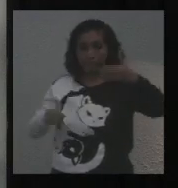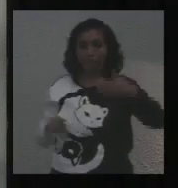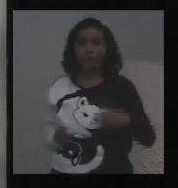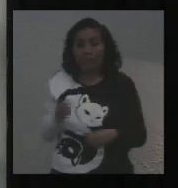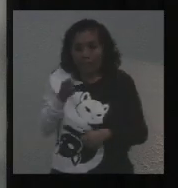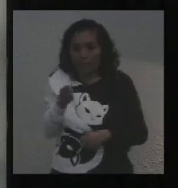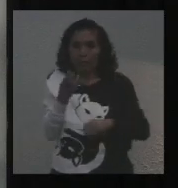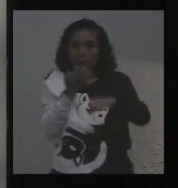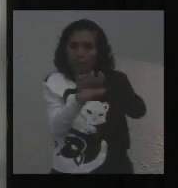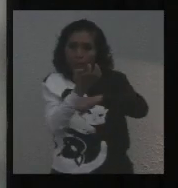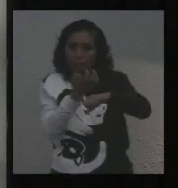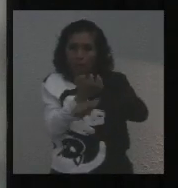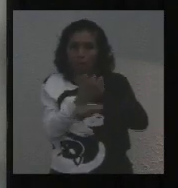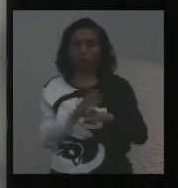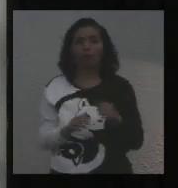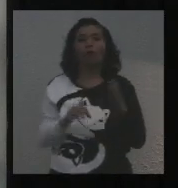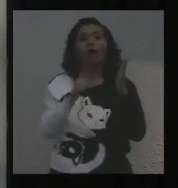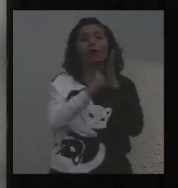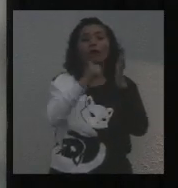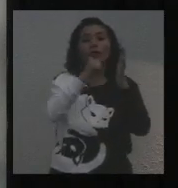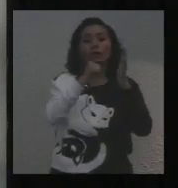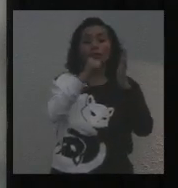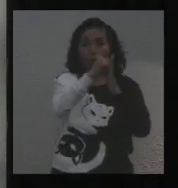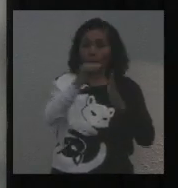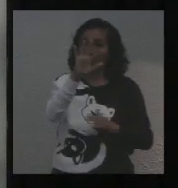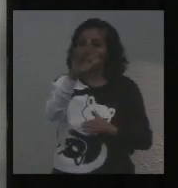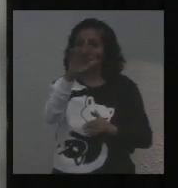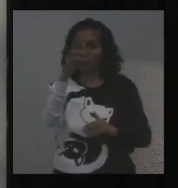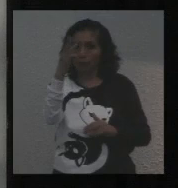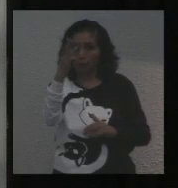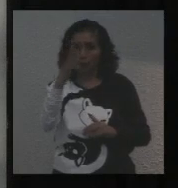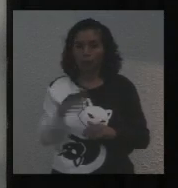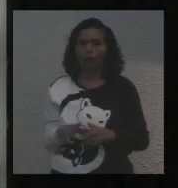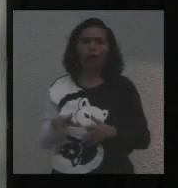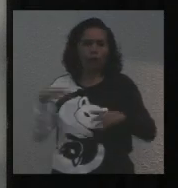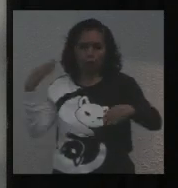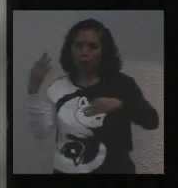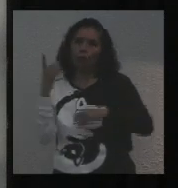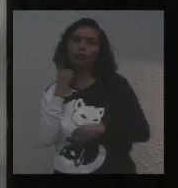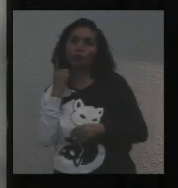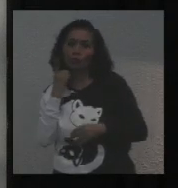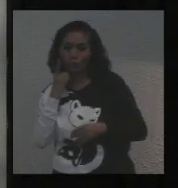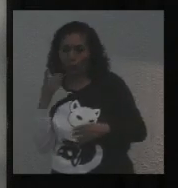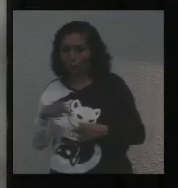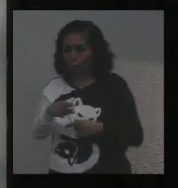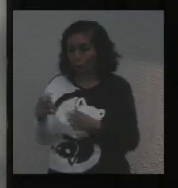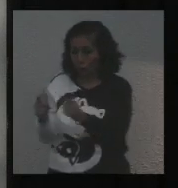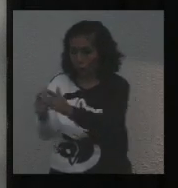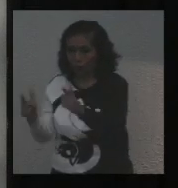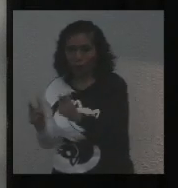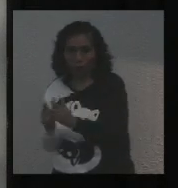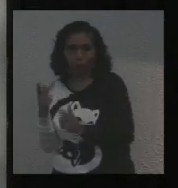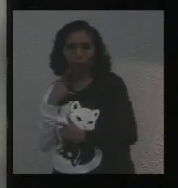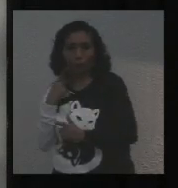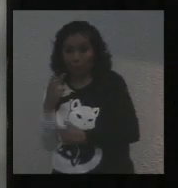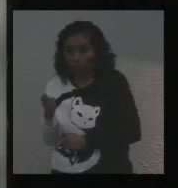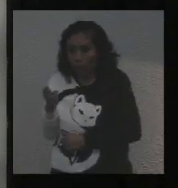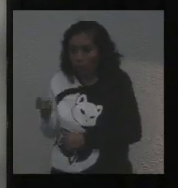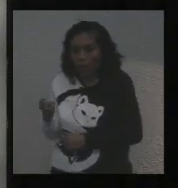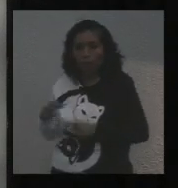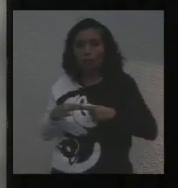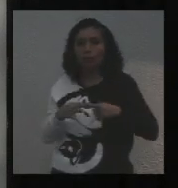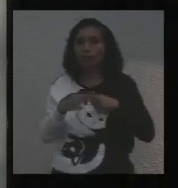entidad. Artículo 53. Los diputados de mayoría y del partido son representantes del